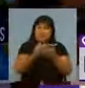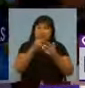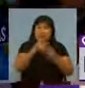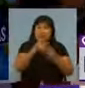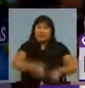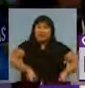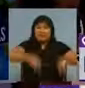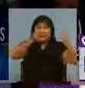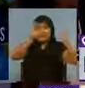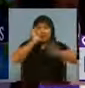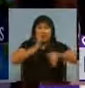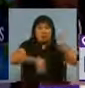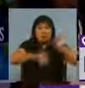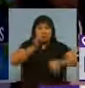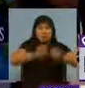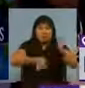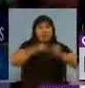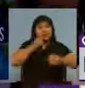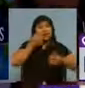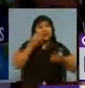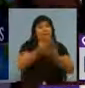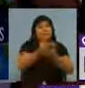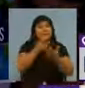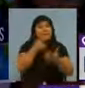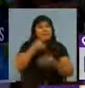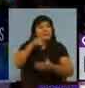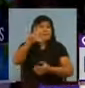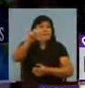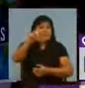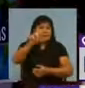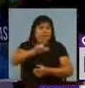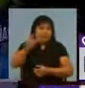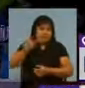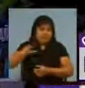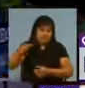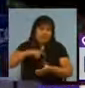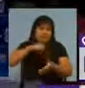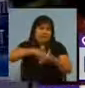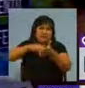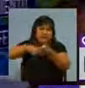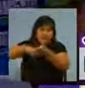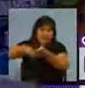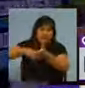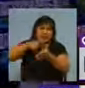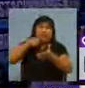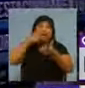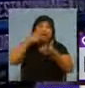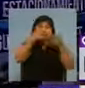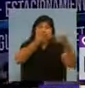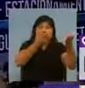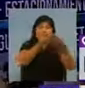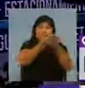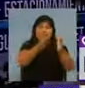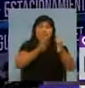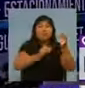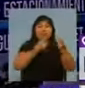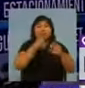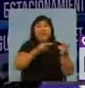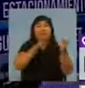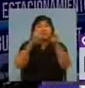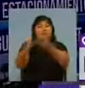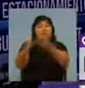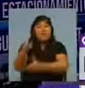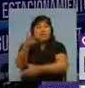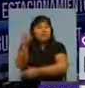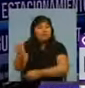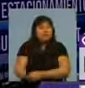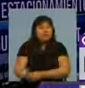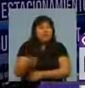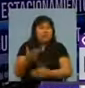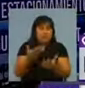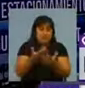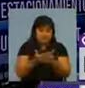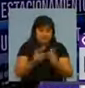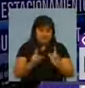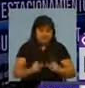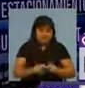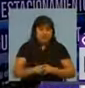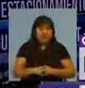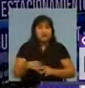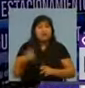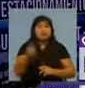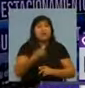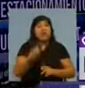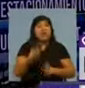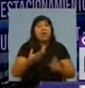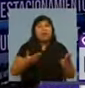con la firma de 30 vecinos de la zona. ¿Hay presentaciones judiciales? ¿En qué instancia están? Hemos pedido